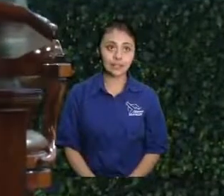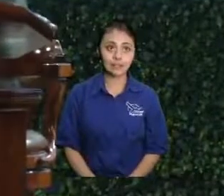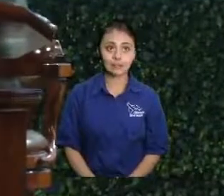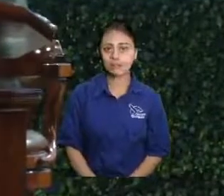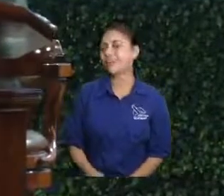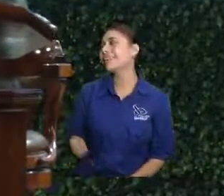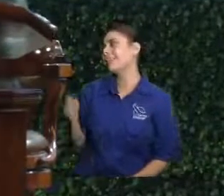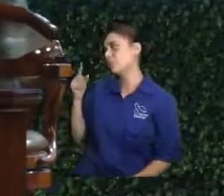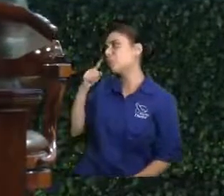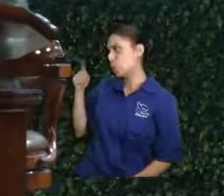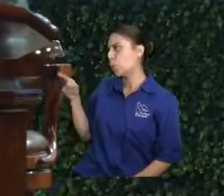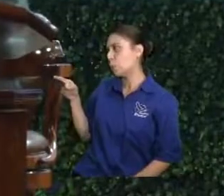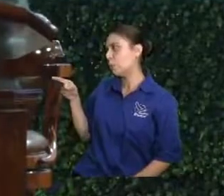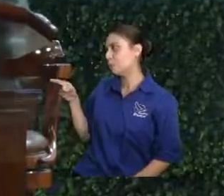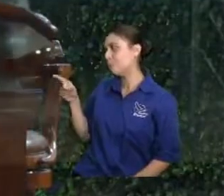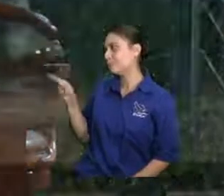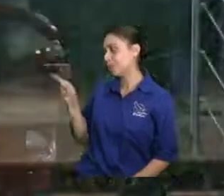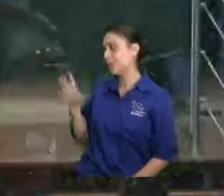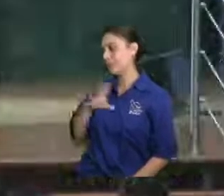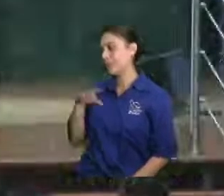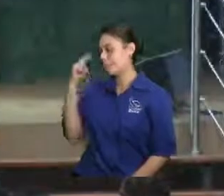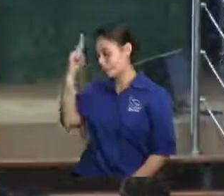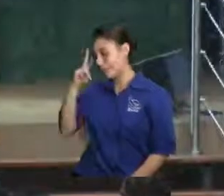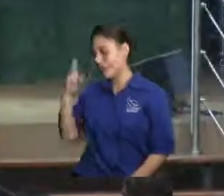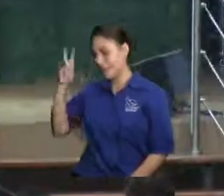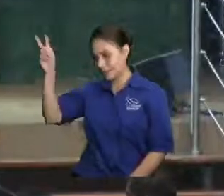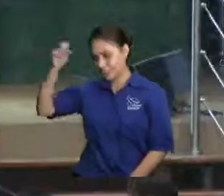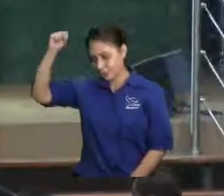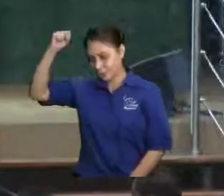tiene cara victorioso, dígale.